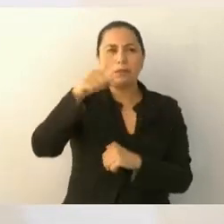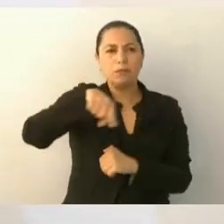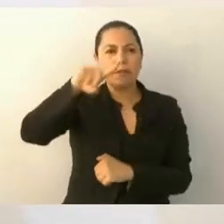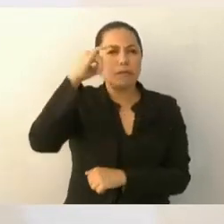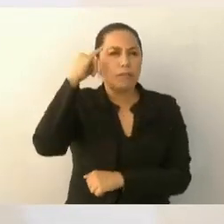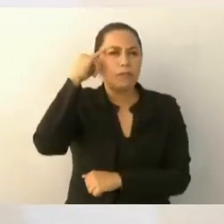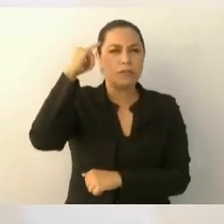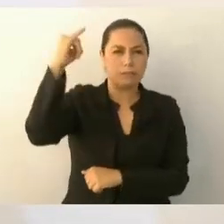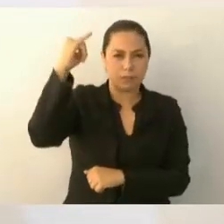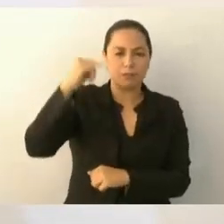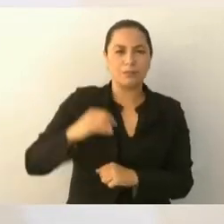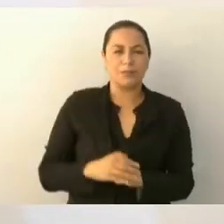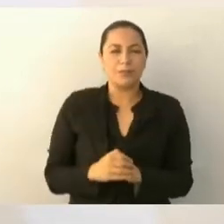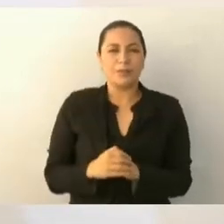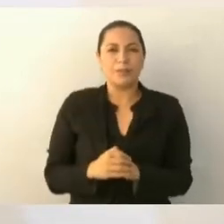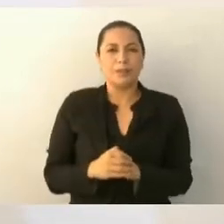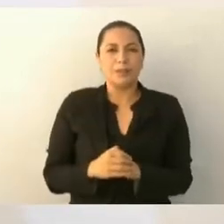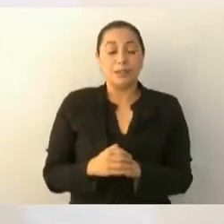de tanta